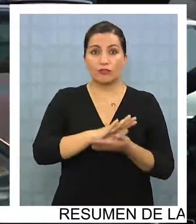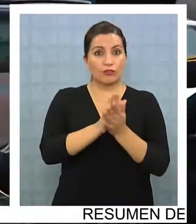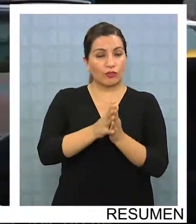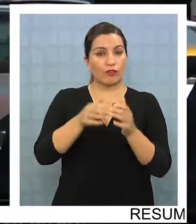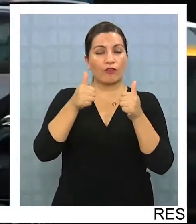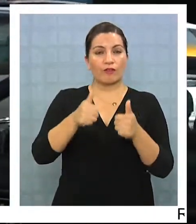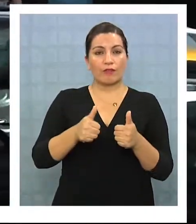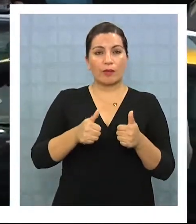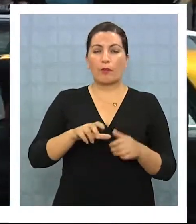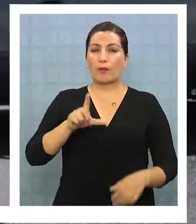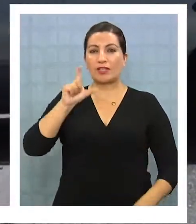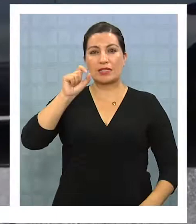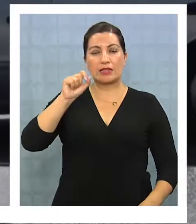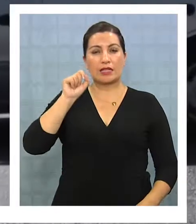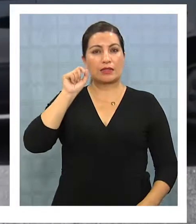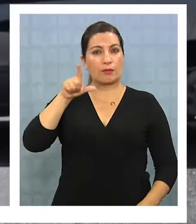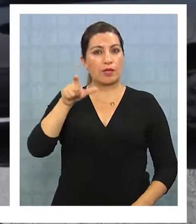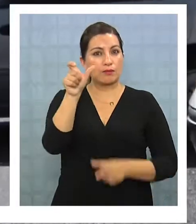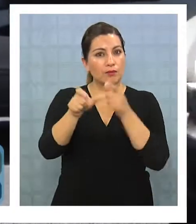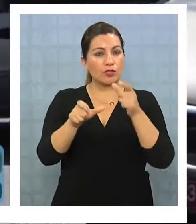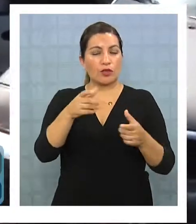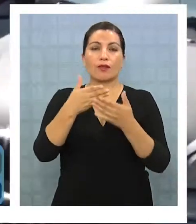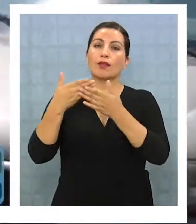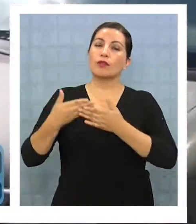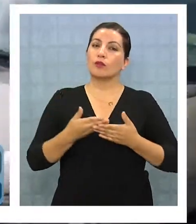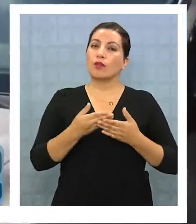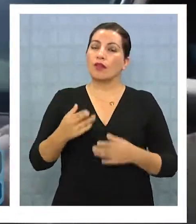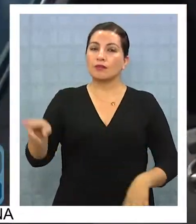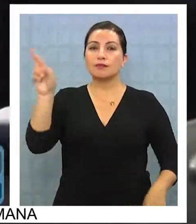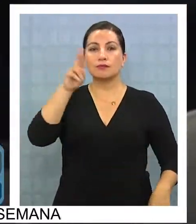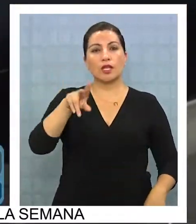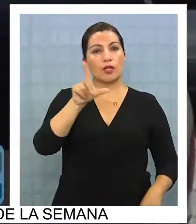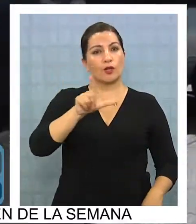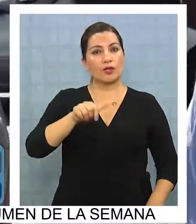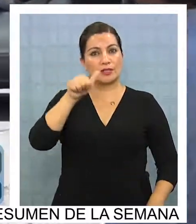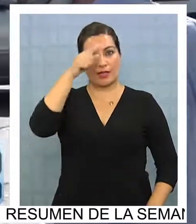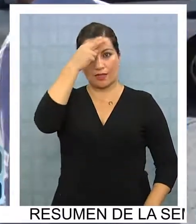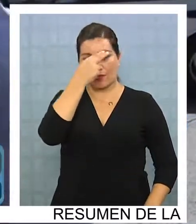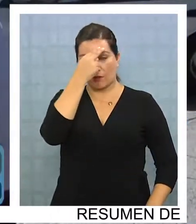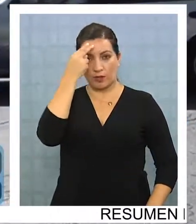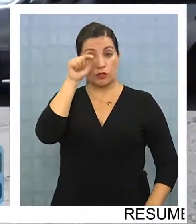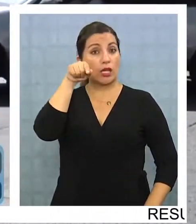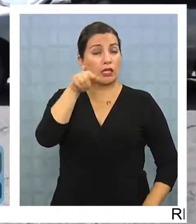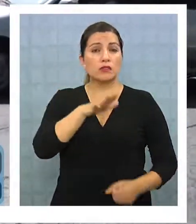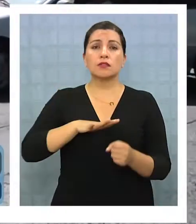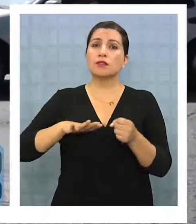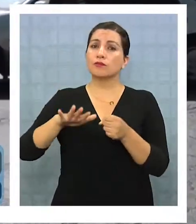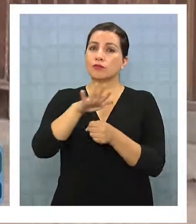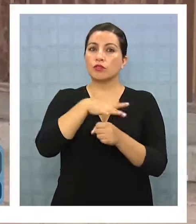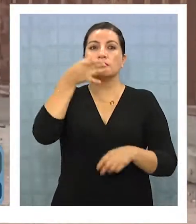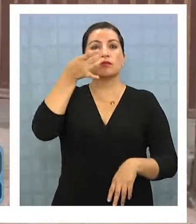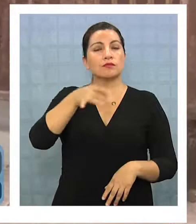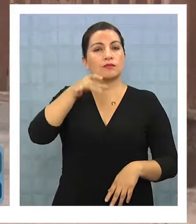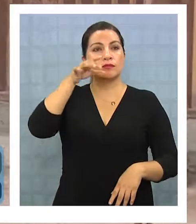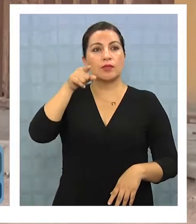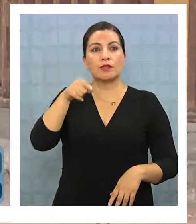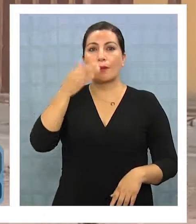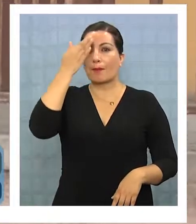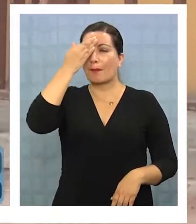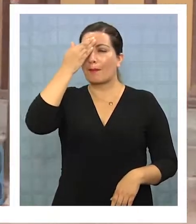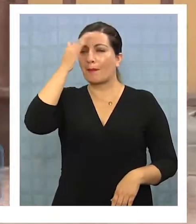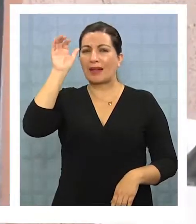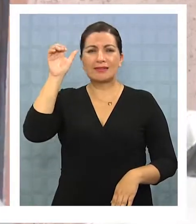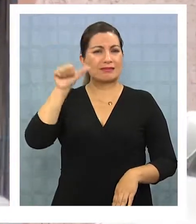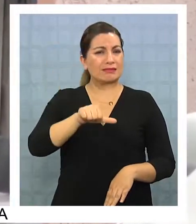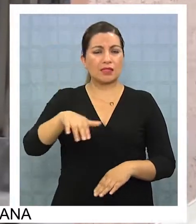recibir a los más de 70.000 estudiantes que regresan a clases este lunes 6 de marzo. Situación que no solo pasa por el mal estado